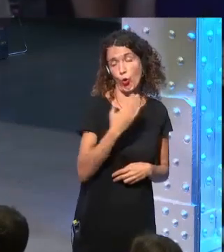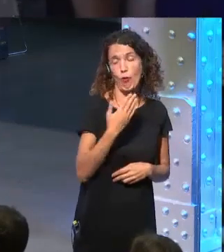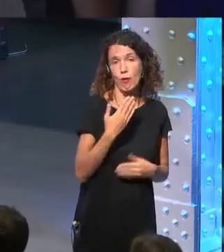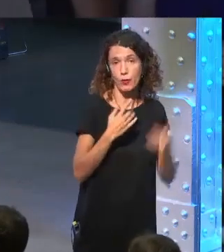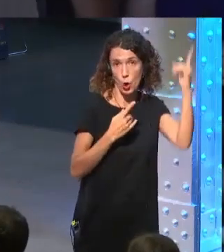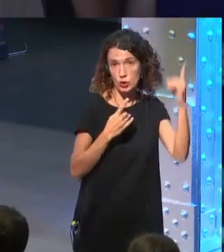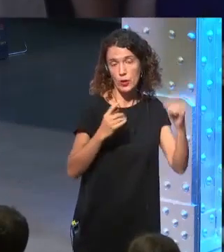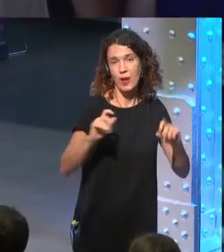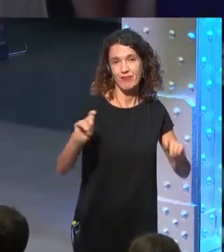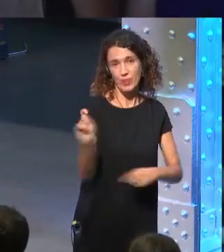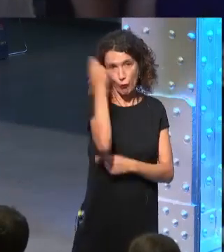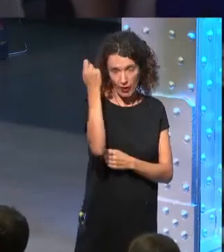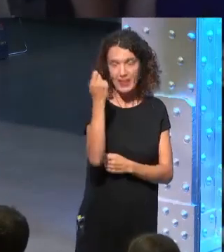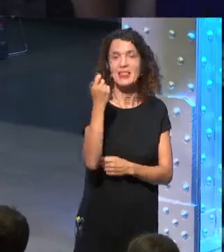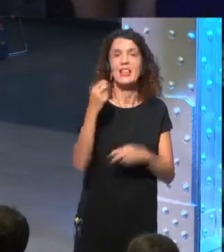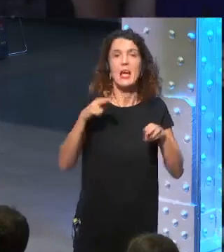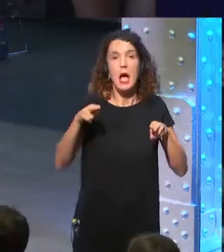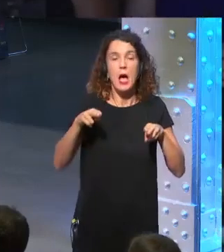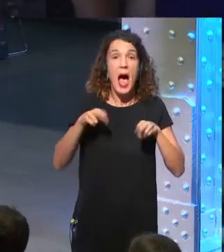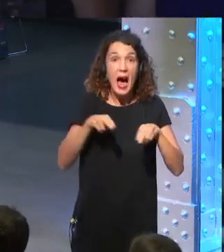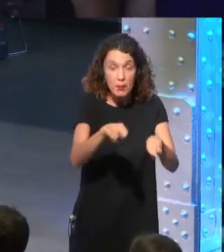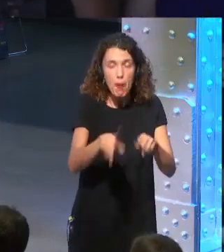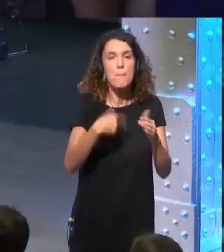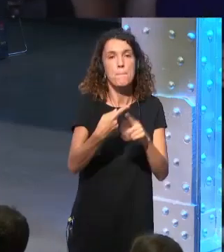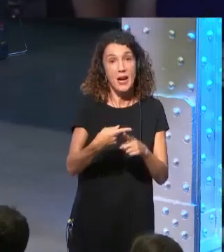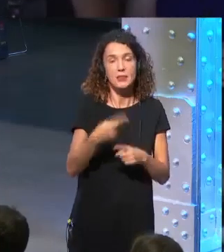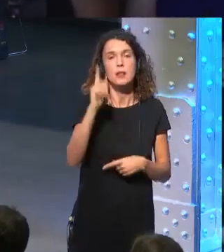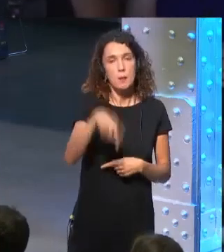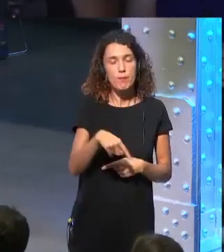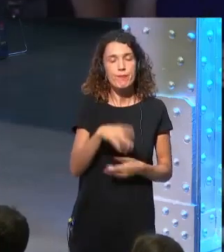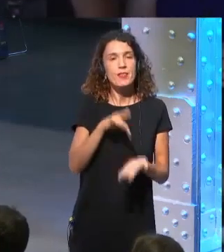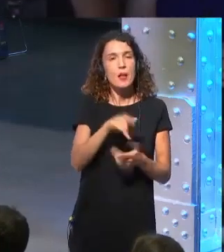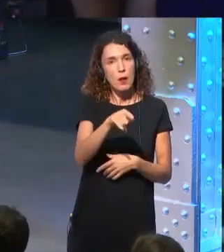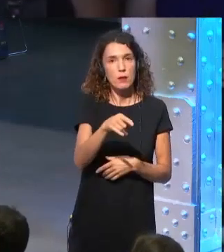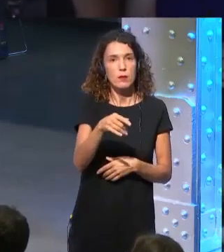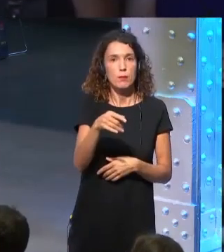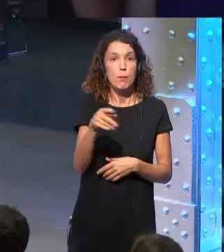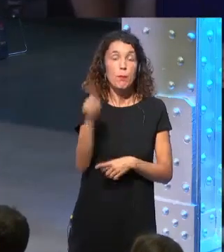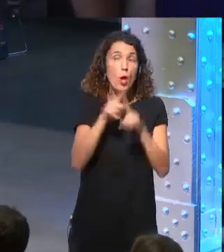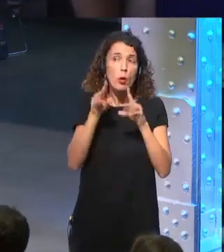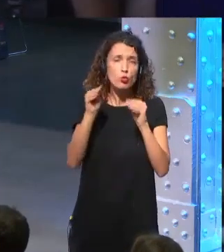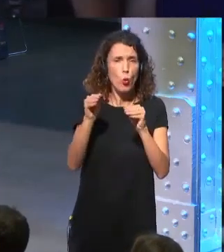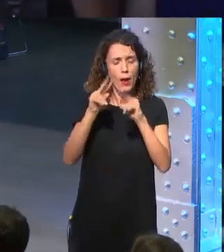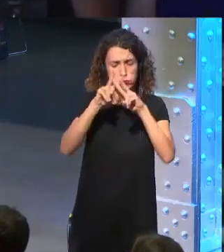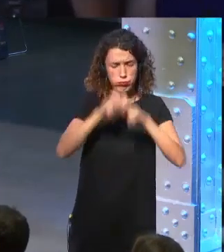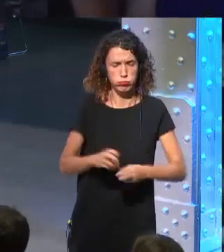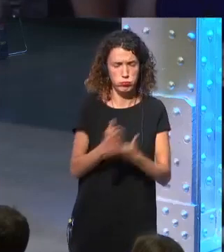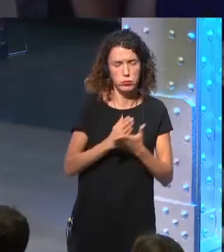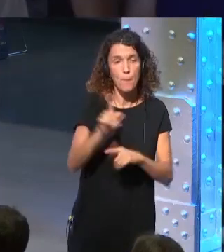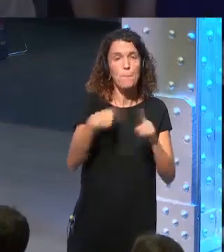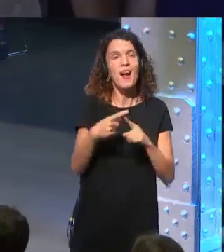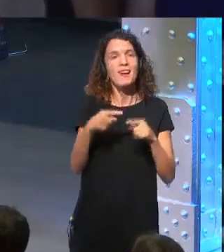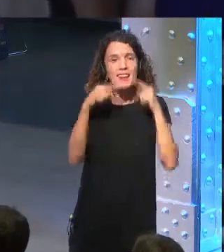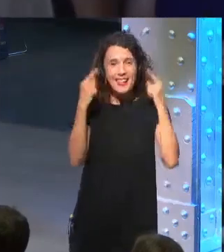triunfantes. Las armas y el triunfo celebrado ha sido otro de los problemas estudiados por ella, pero también lo ha sido la